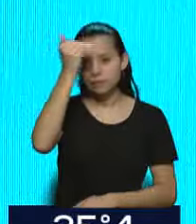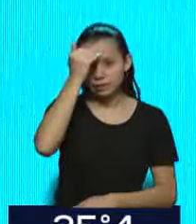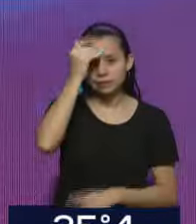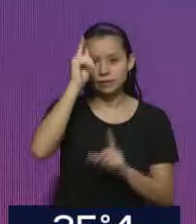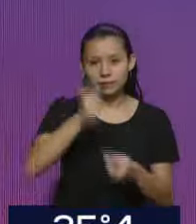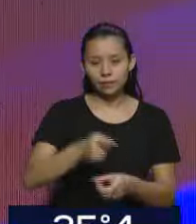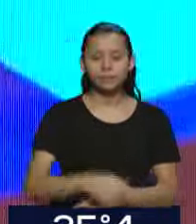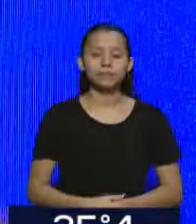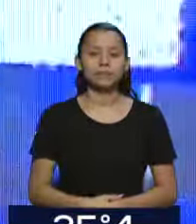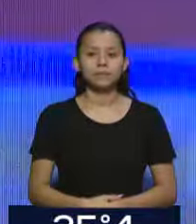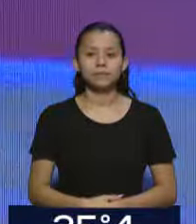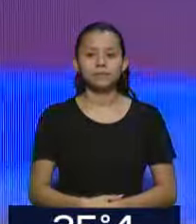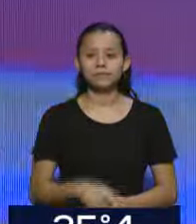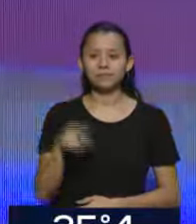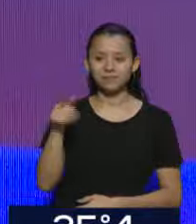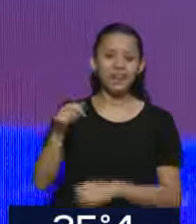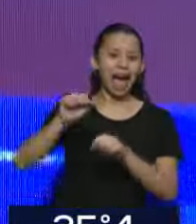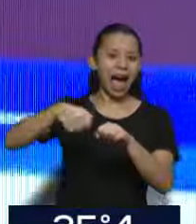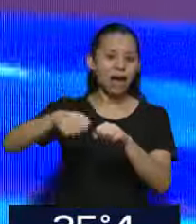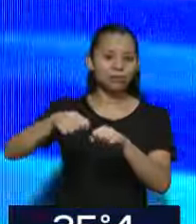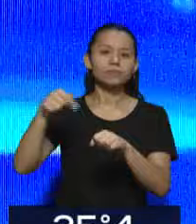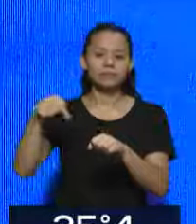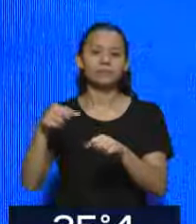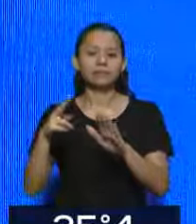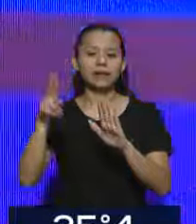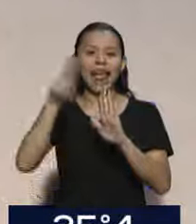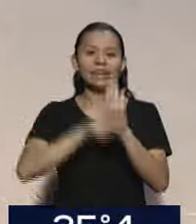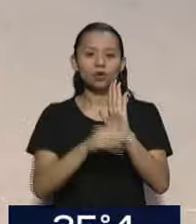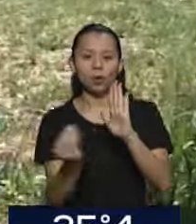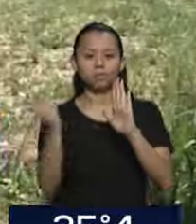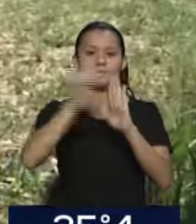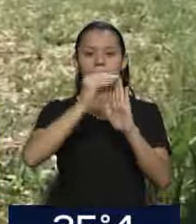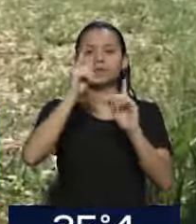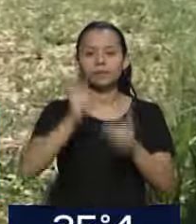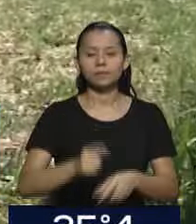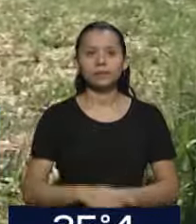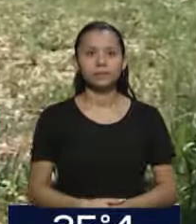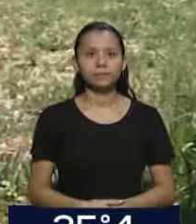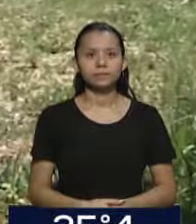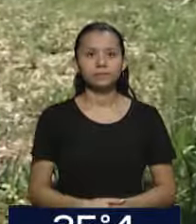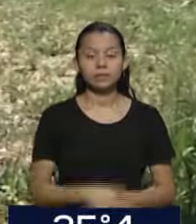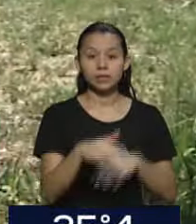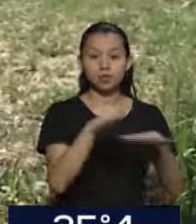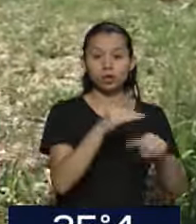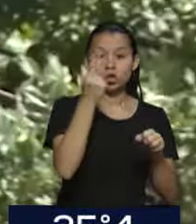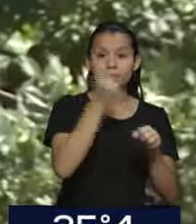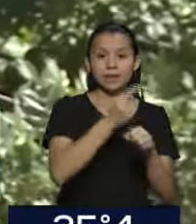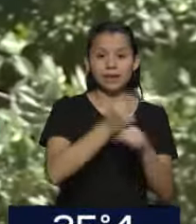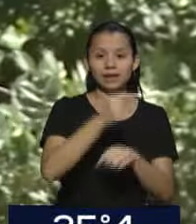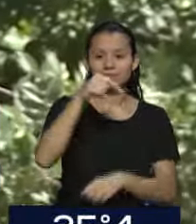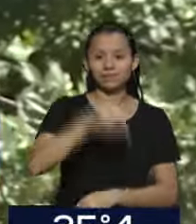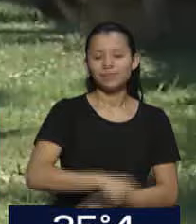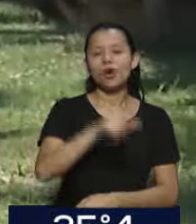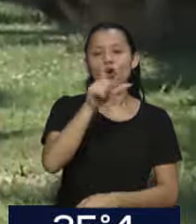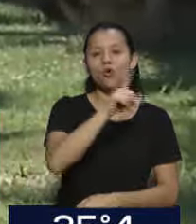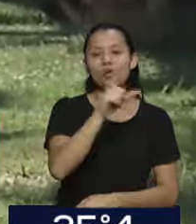que te contaba Antonella, terminó de engrosar la lista. Mira. El primero de los hechos sucedió este lunes a la